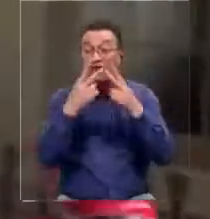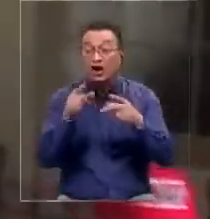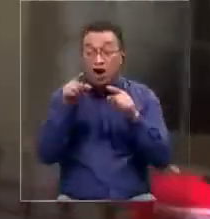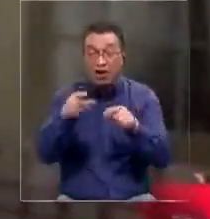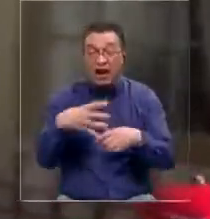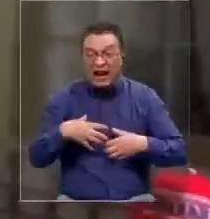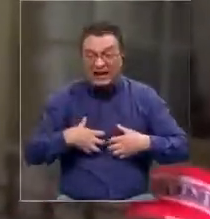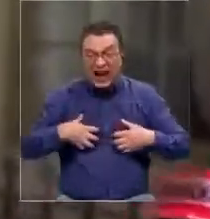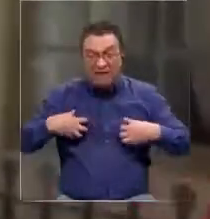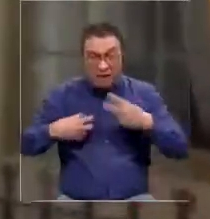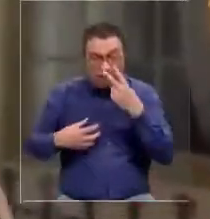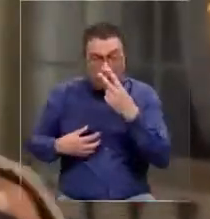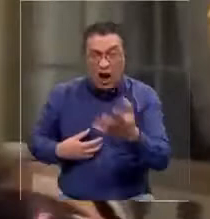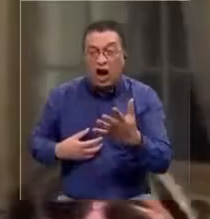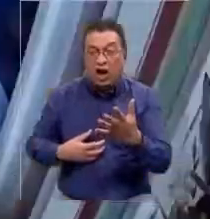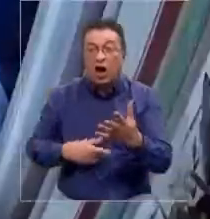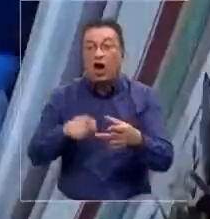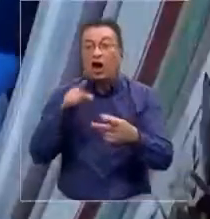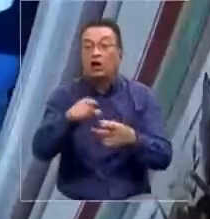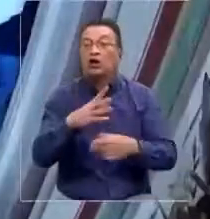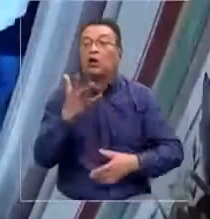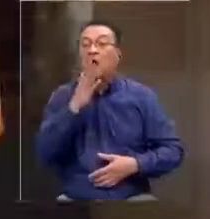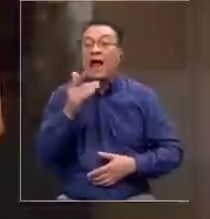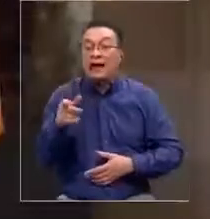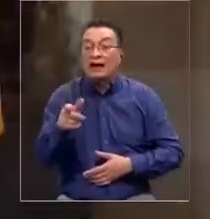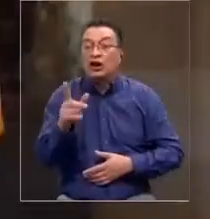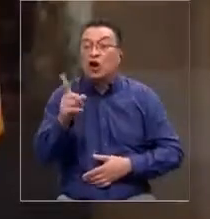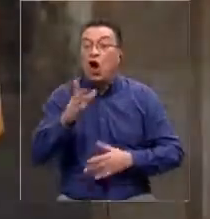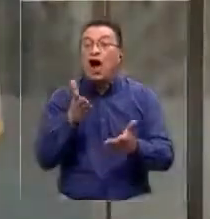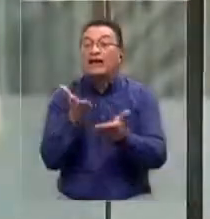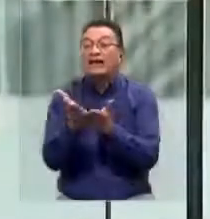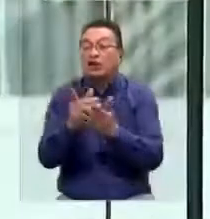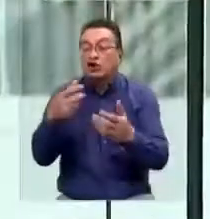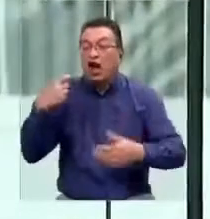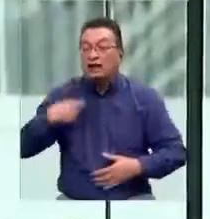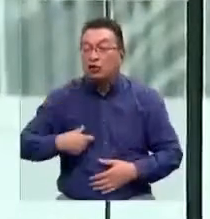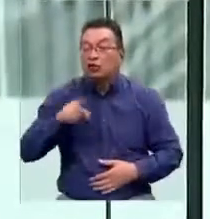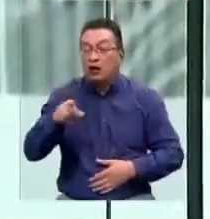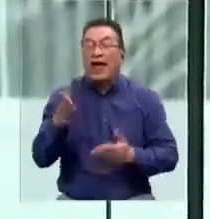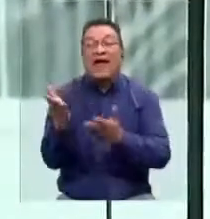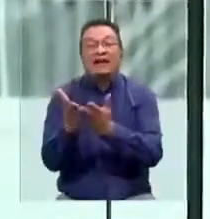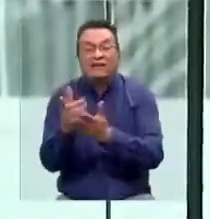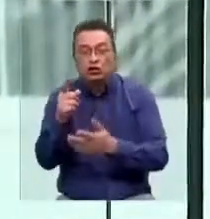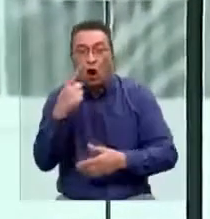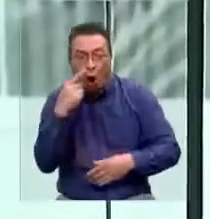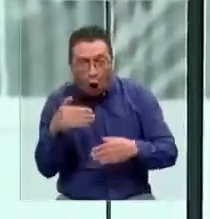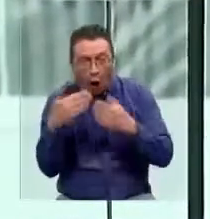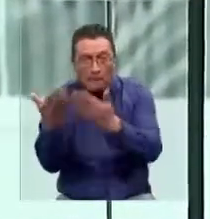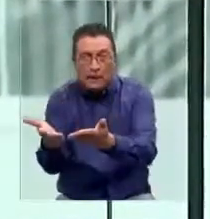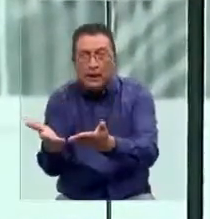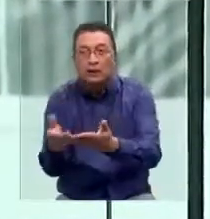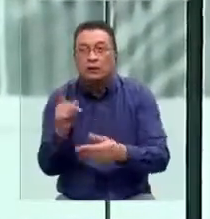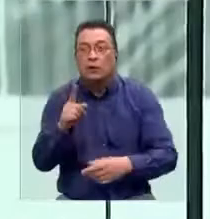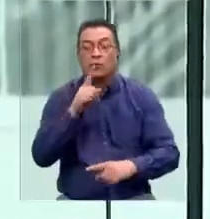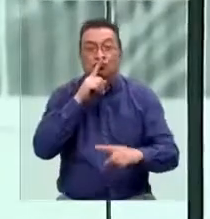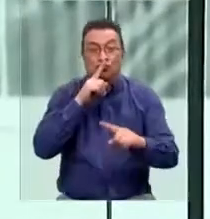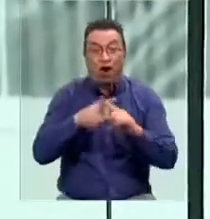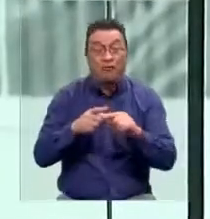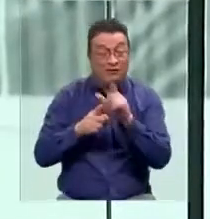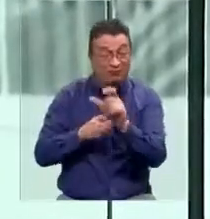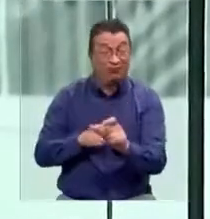rage. Not in service of America, rather in service of one man. No fue necesario mencionar su